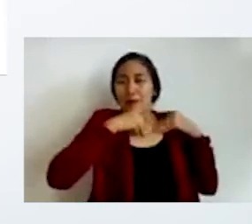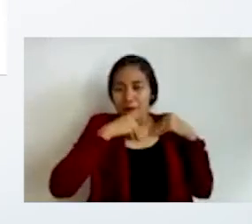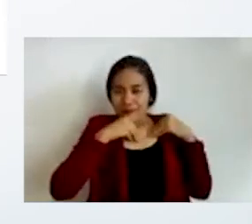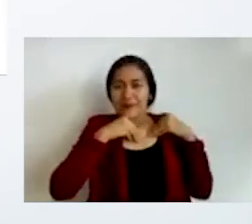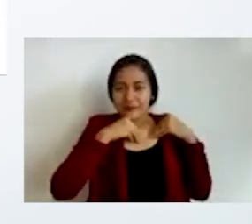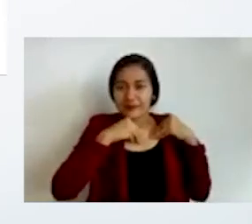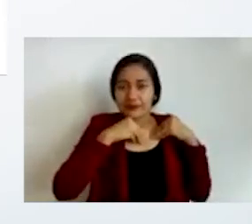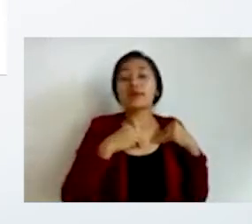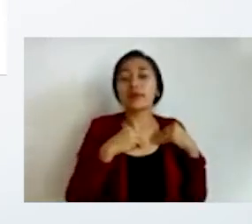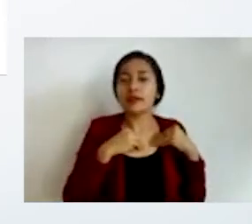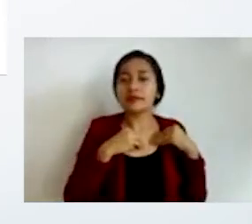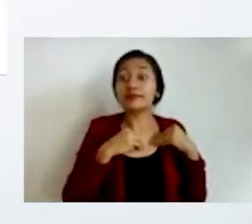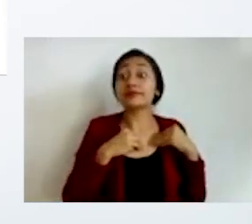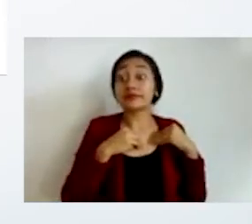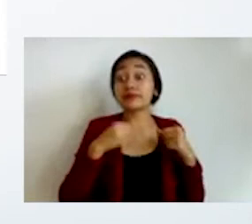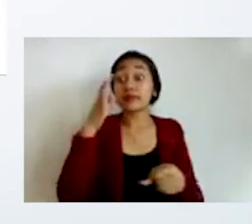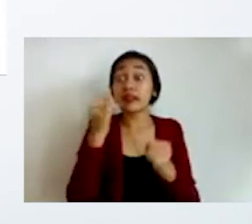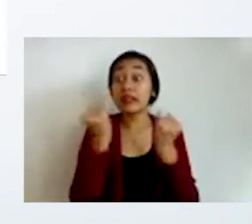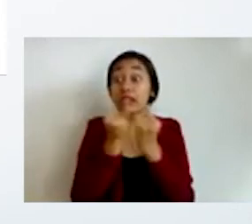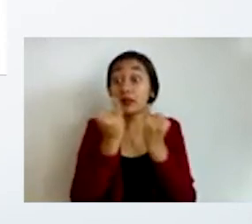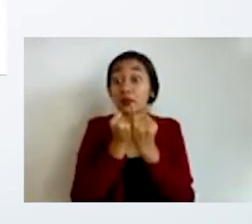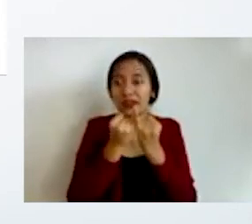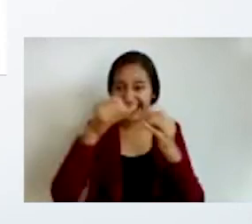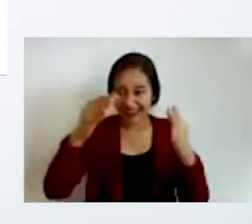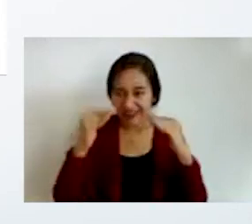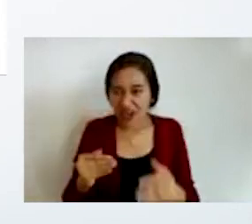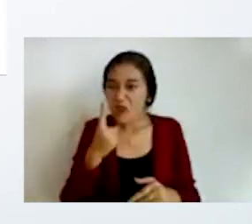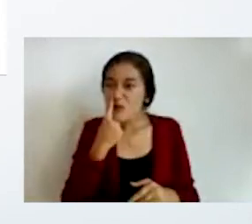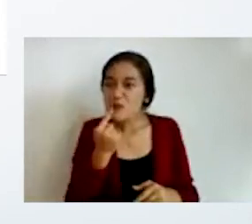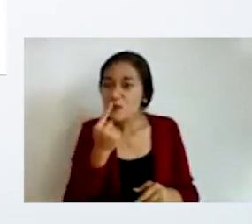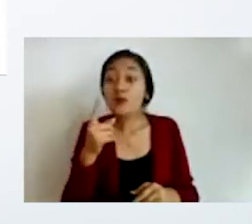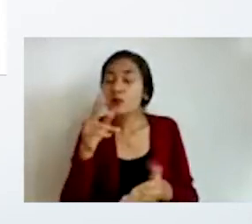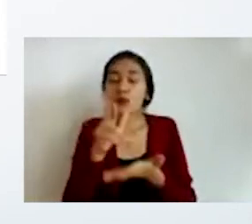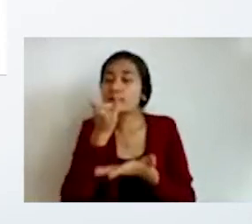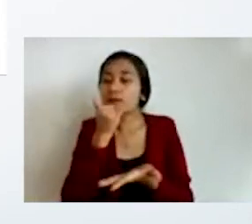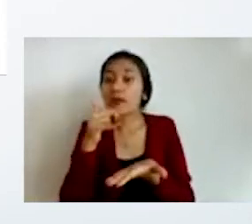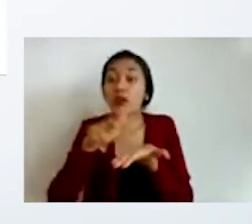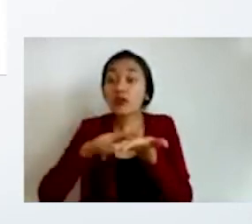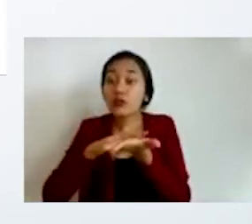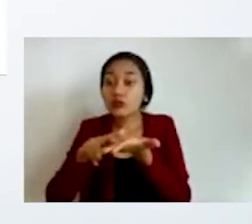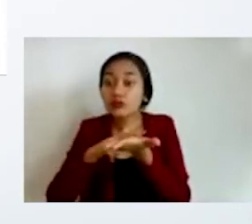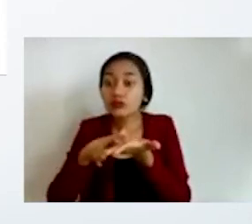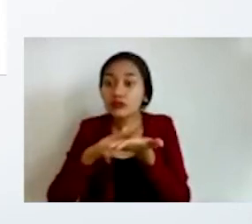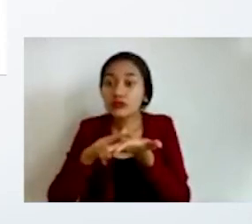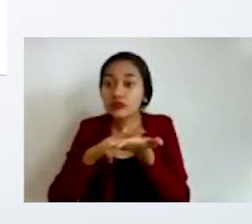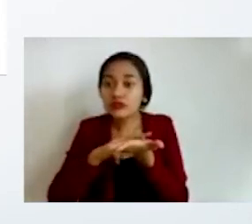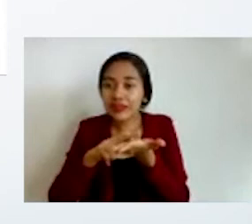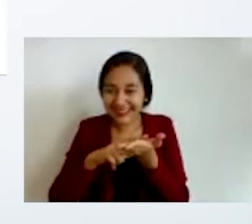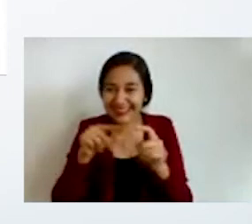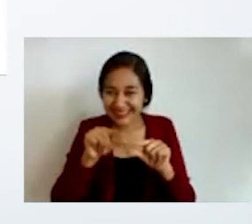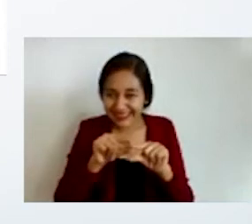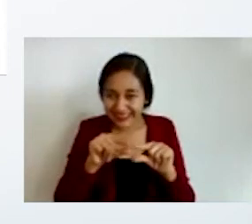ventana de tiempo en la que una persona que sí tiene la enfermedad y la va a expresar clínicamente puede contagiar a otros,